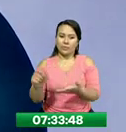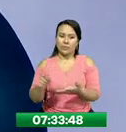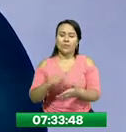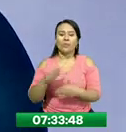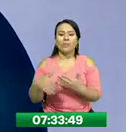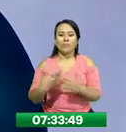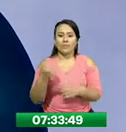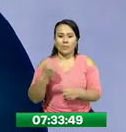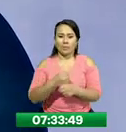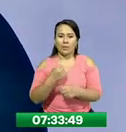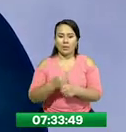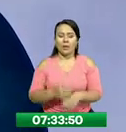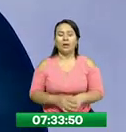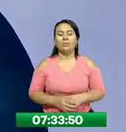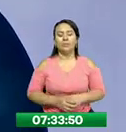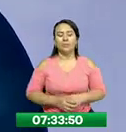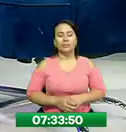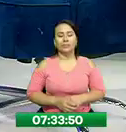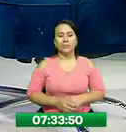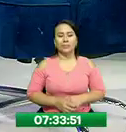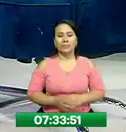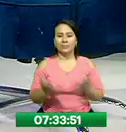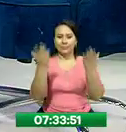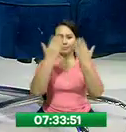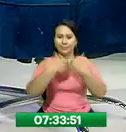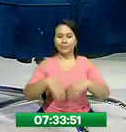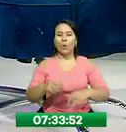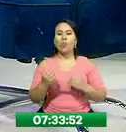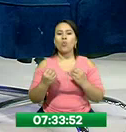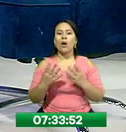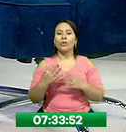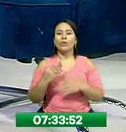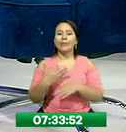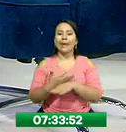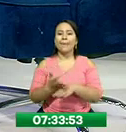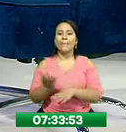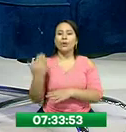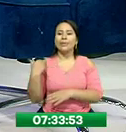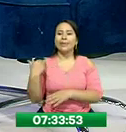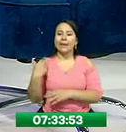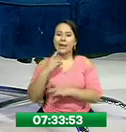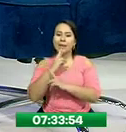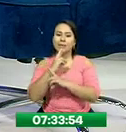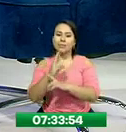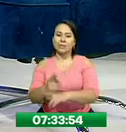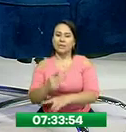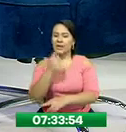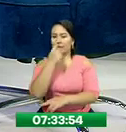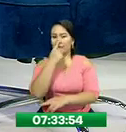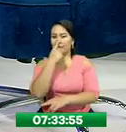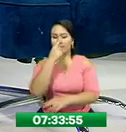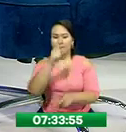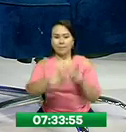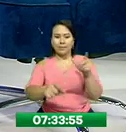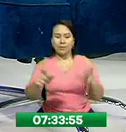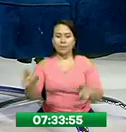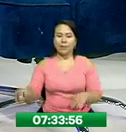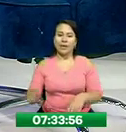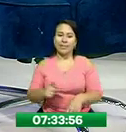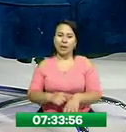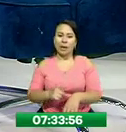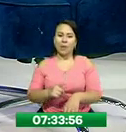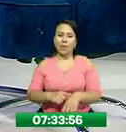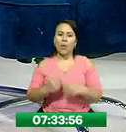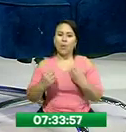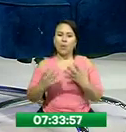trabajo especializado de análisis. Conclusiones. ¿Cuándo tendremos la respuesta de aquellos interesados? ¿Qué tiempo tomará